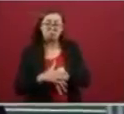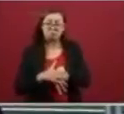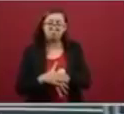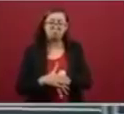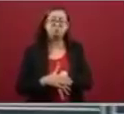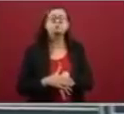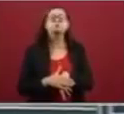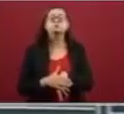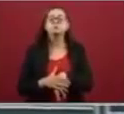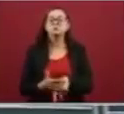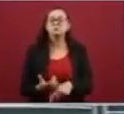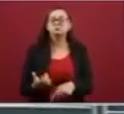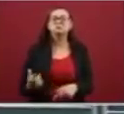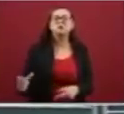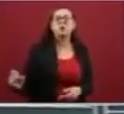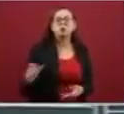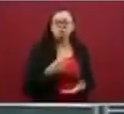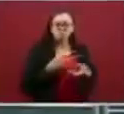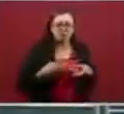incremento de